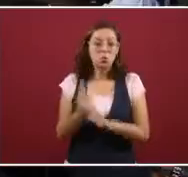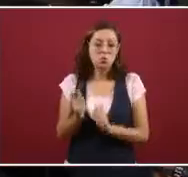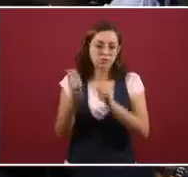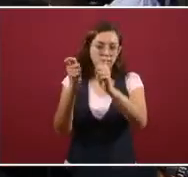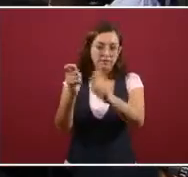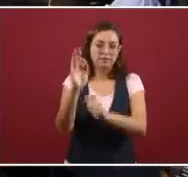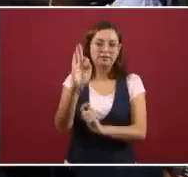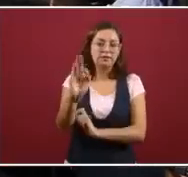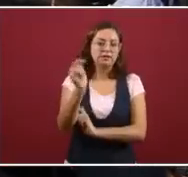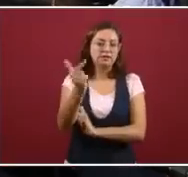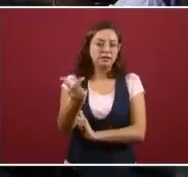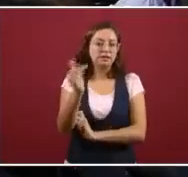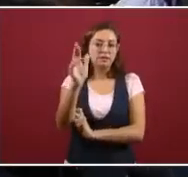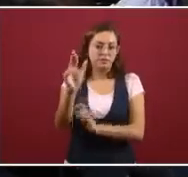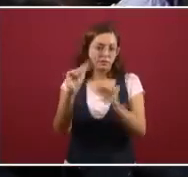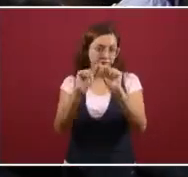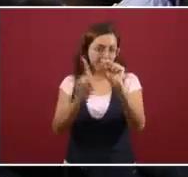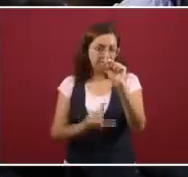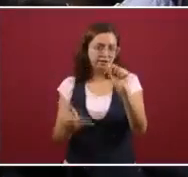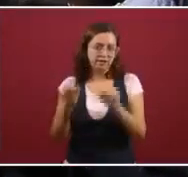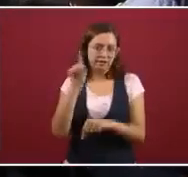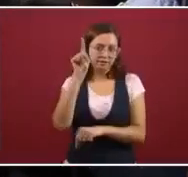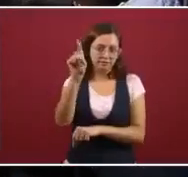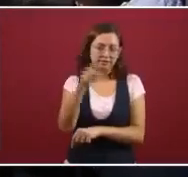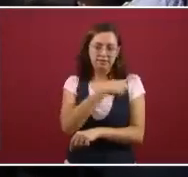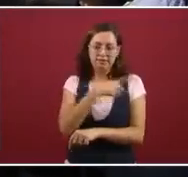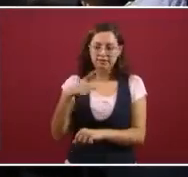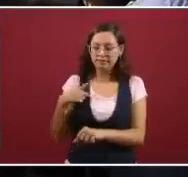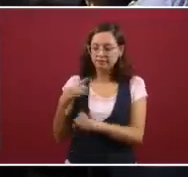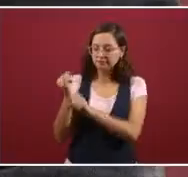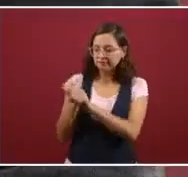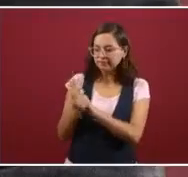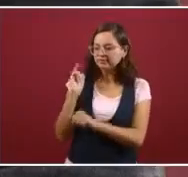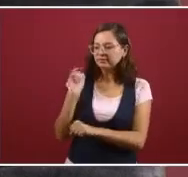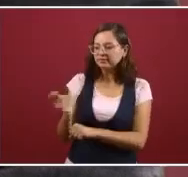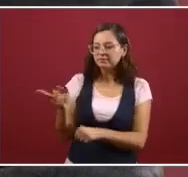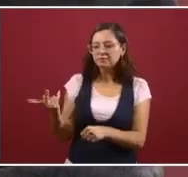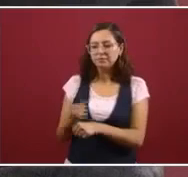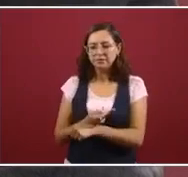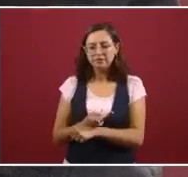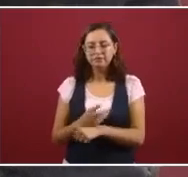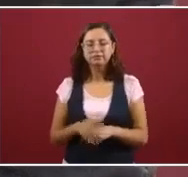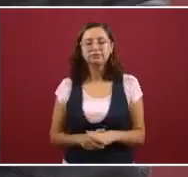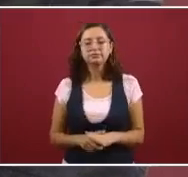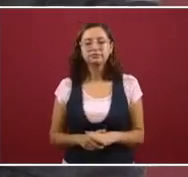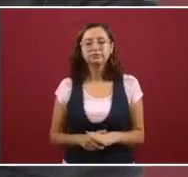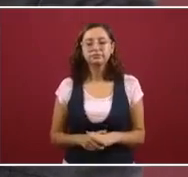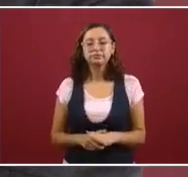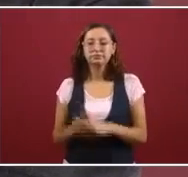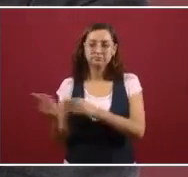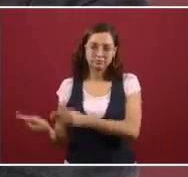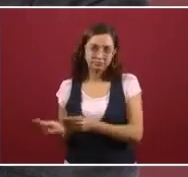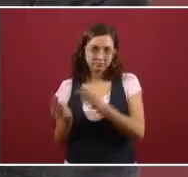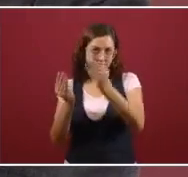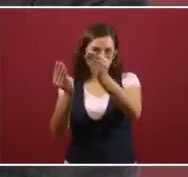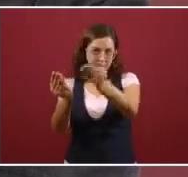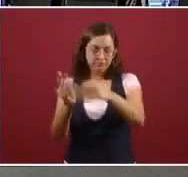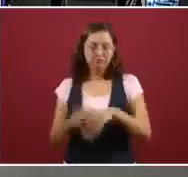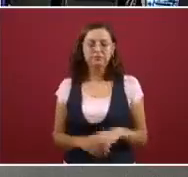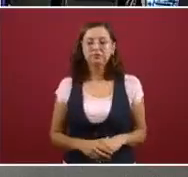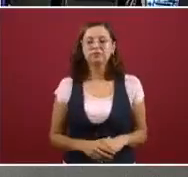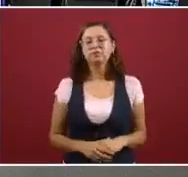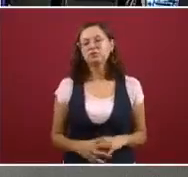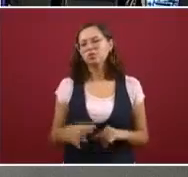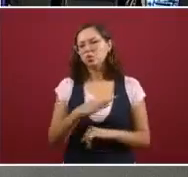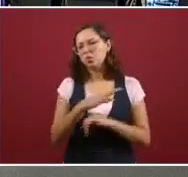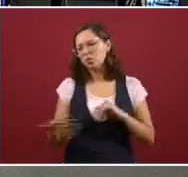General, debe de investigarse este asunto y atraerse. Y finalmente,